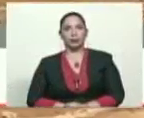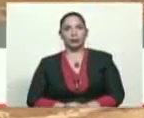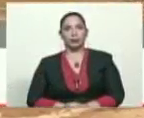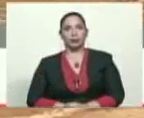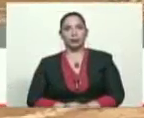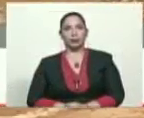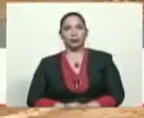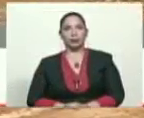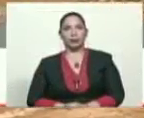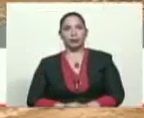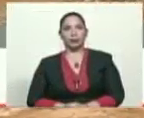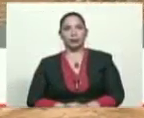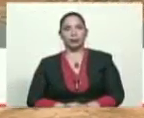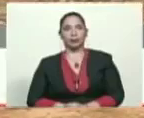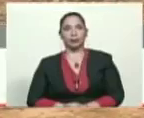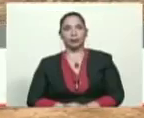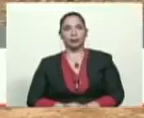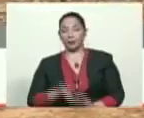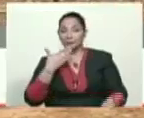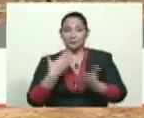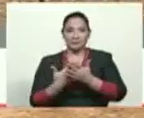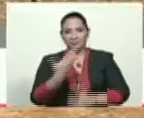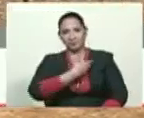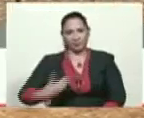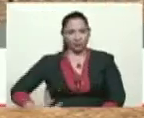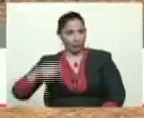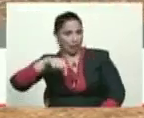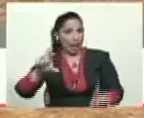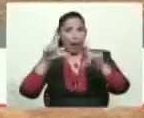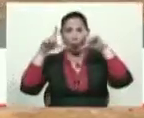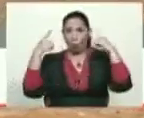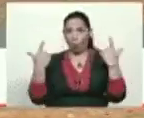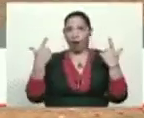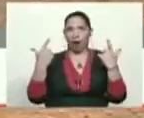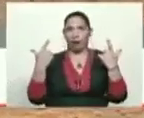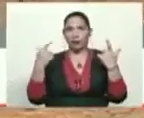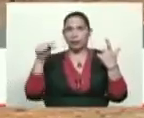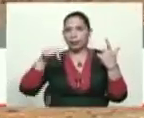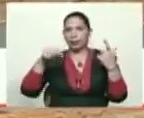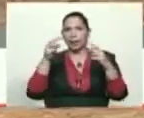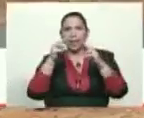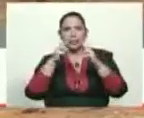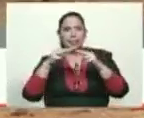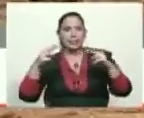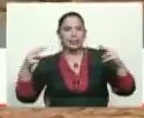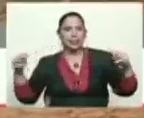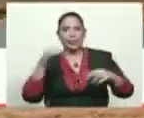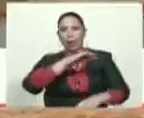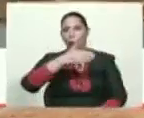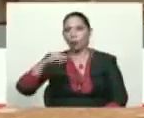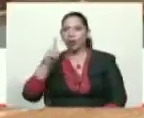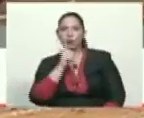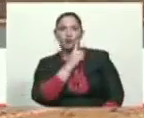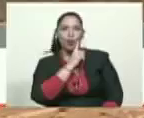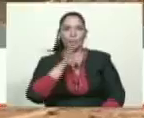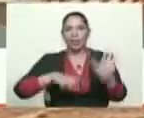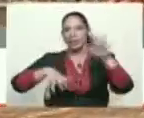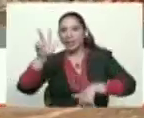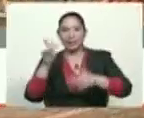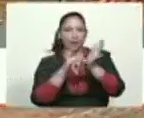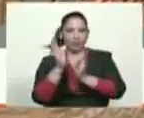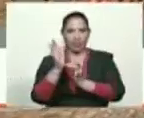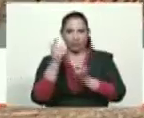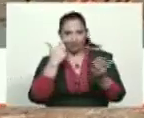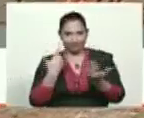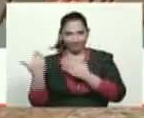gracias presidente aquí estamos en la guaira en esta cinta costera que lleva por nombre 13 de abril